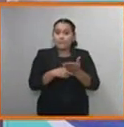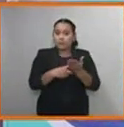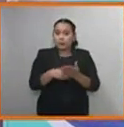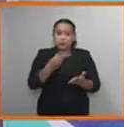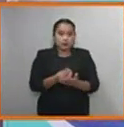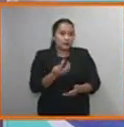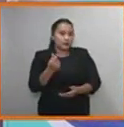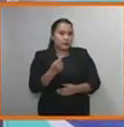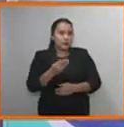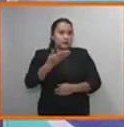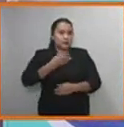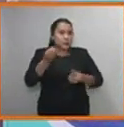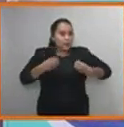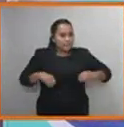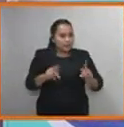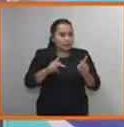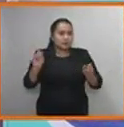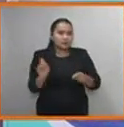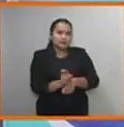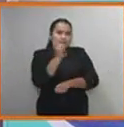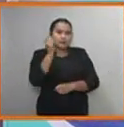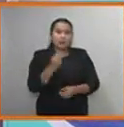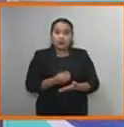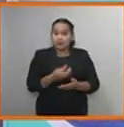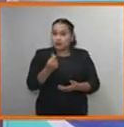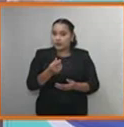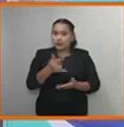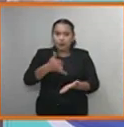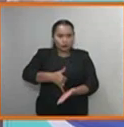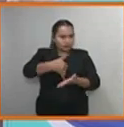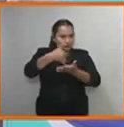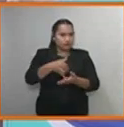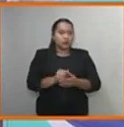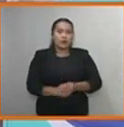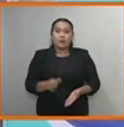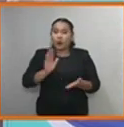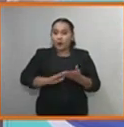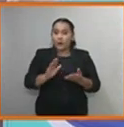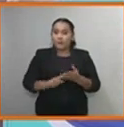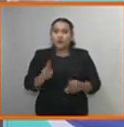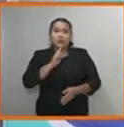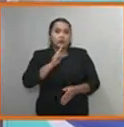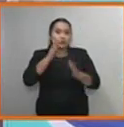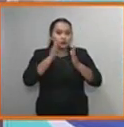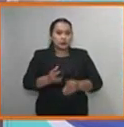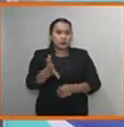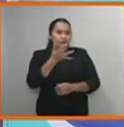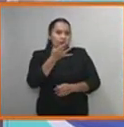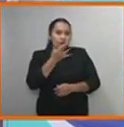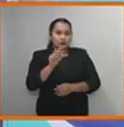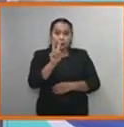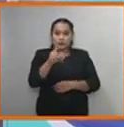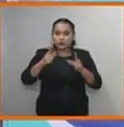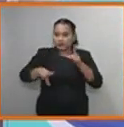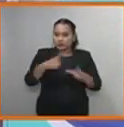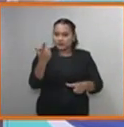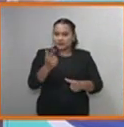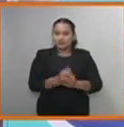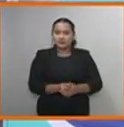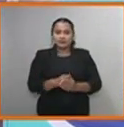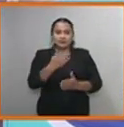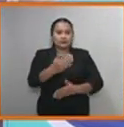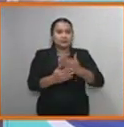tienes la oportunidad de ganar premios al instante y jugadas gratis. Además, ahora puedes comprar tus catrachadas favoritas desde 2 lempiras. Continuamos la